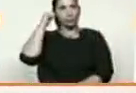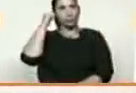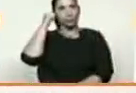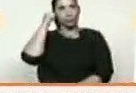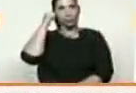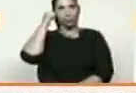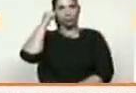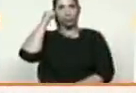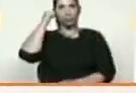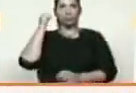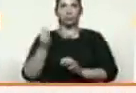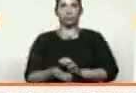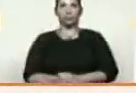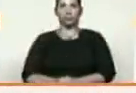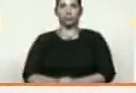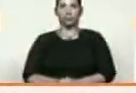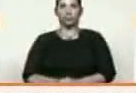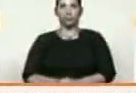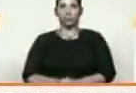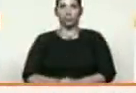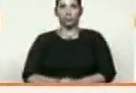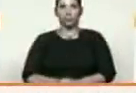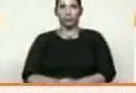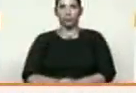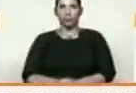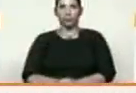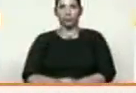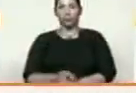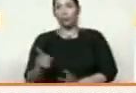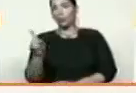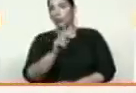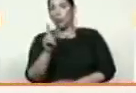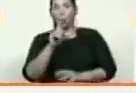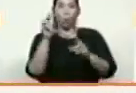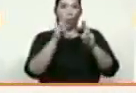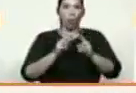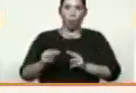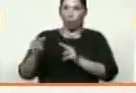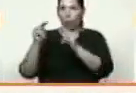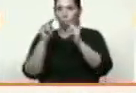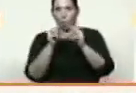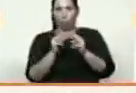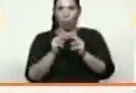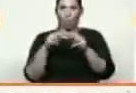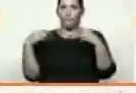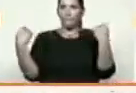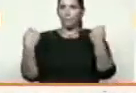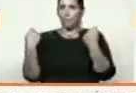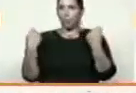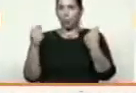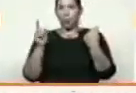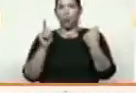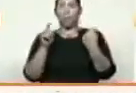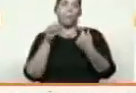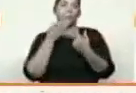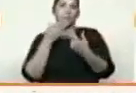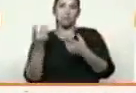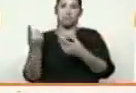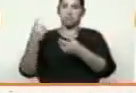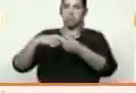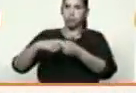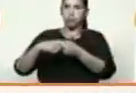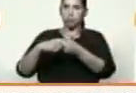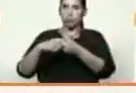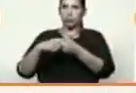líderes guerrilleros. No se sometían al escrutinio popular, sino que formaban parte de